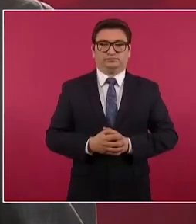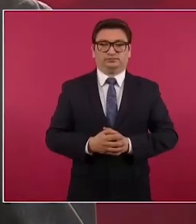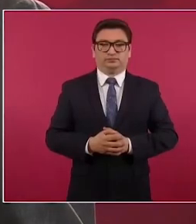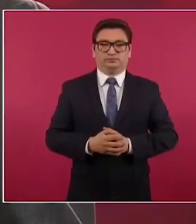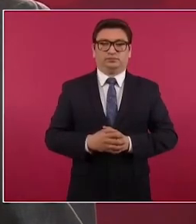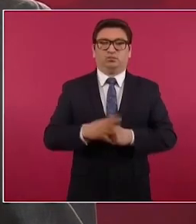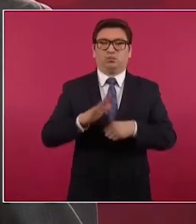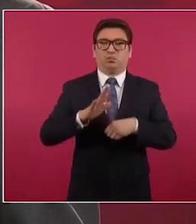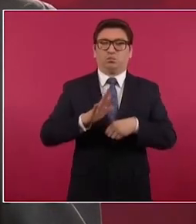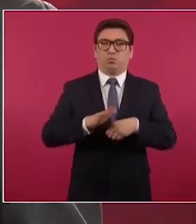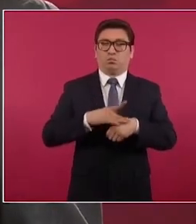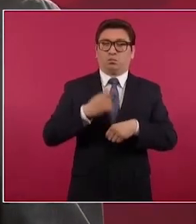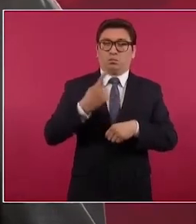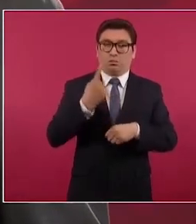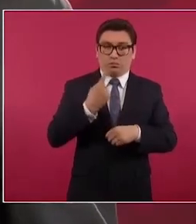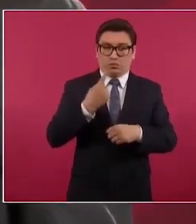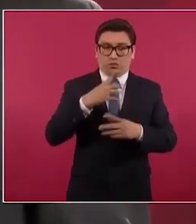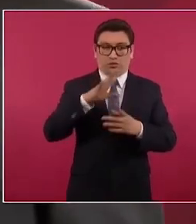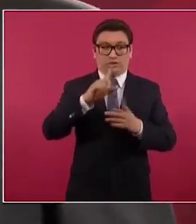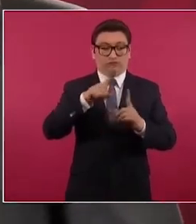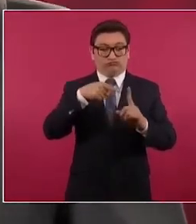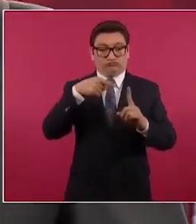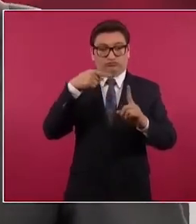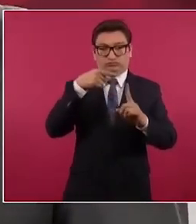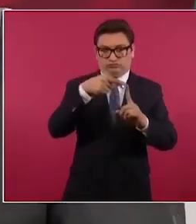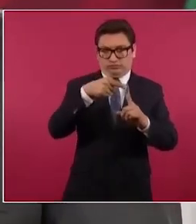otro propósito central. Sin embargo,